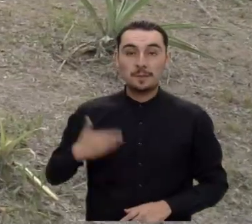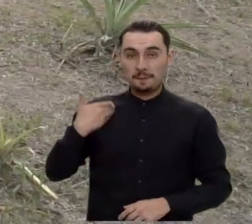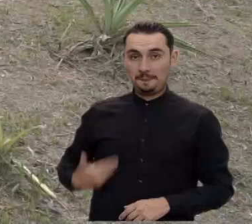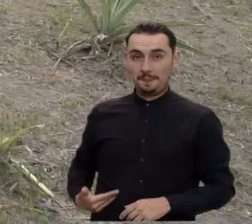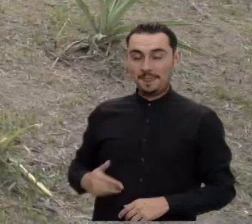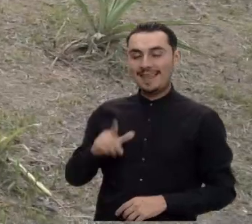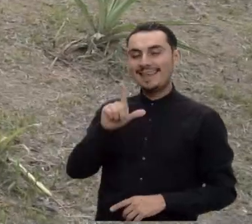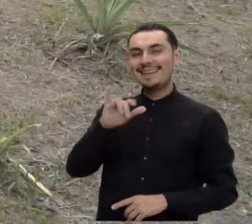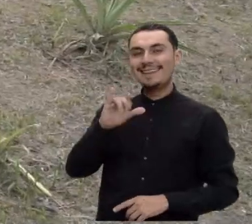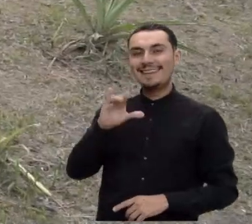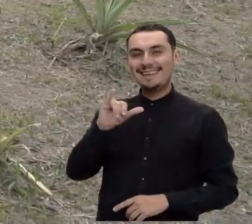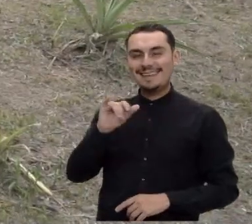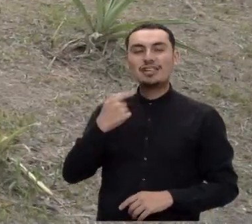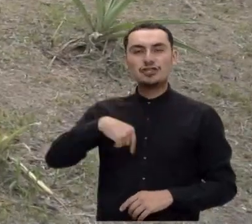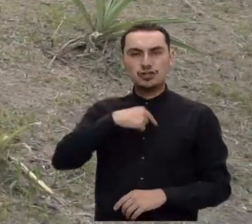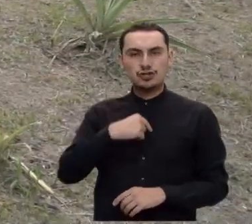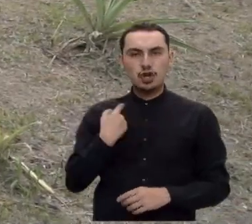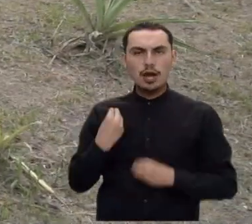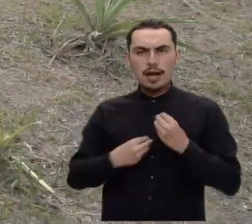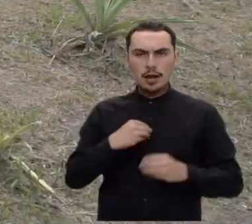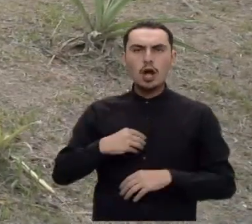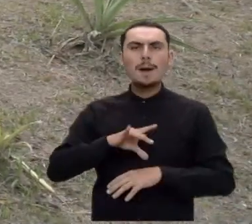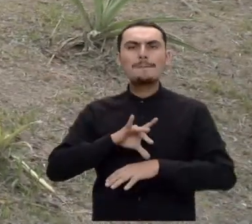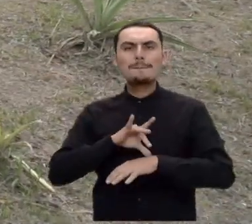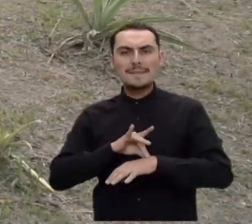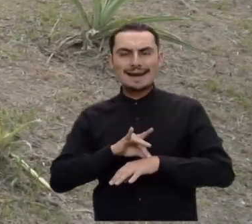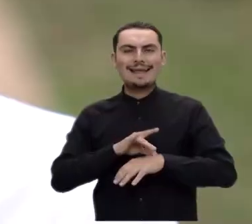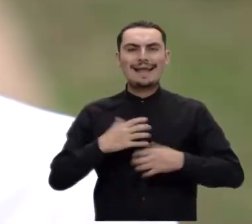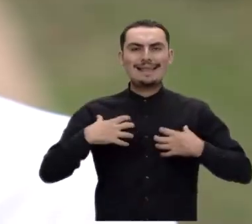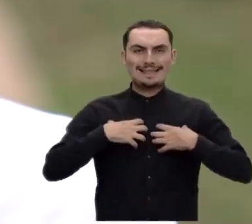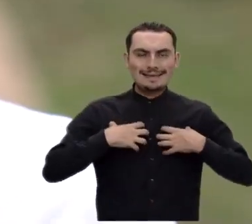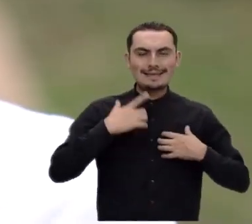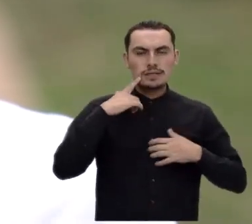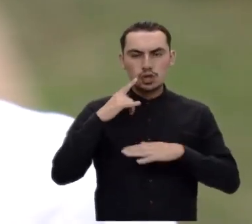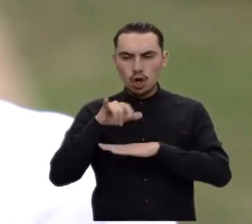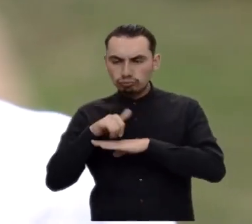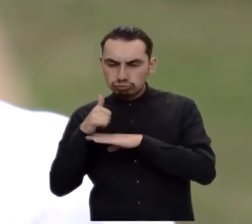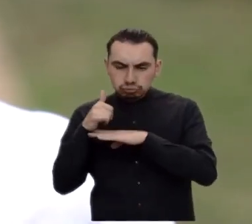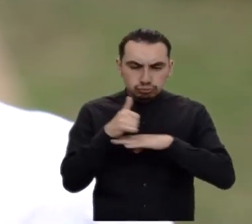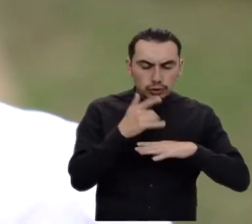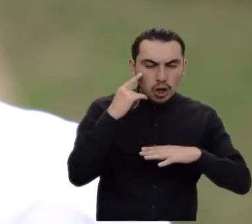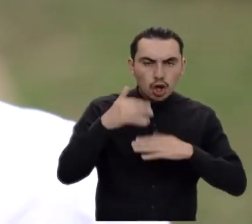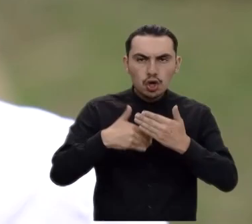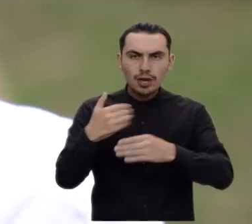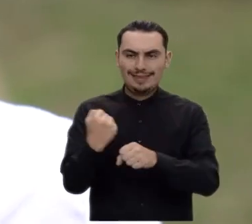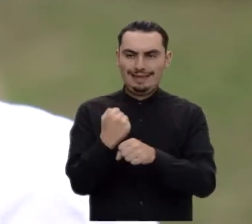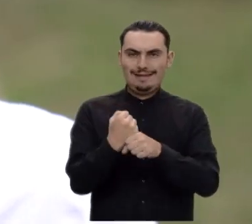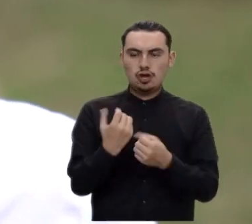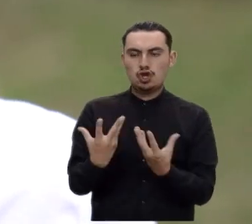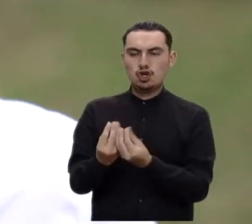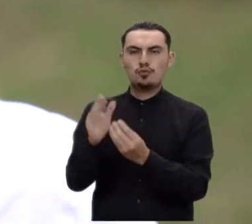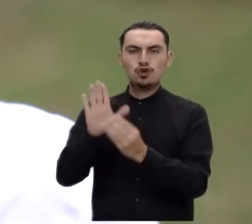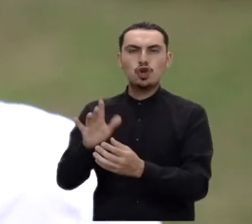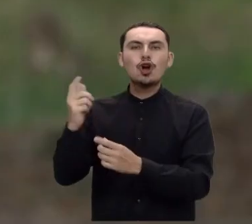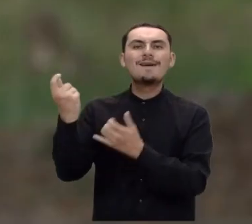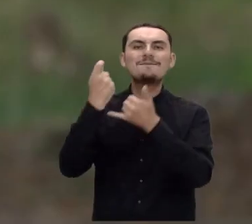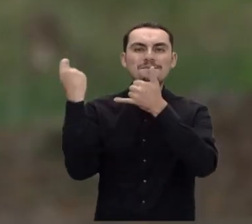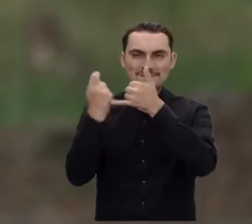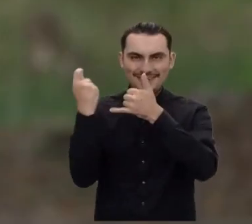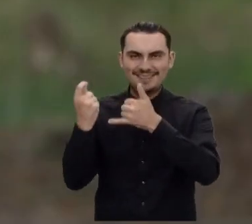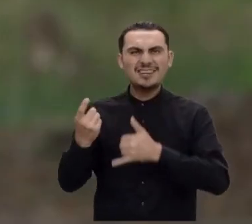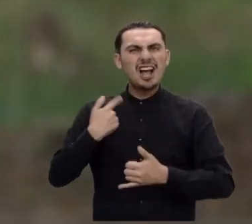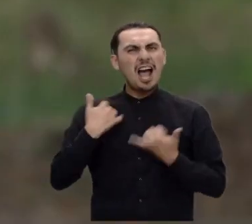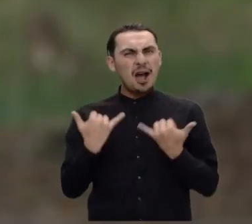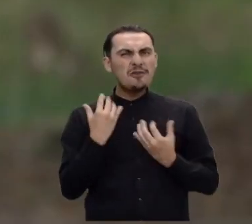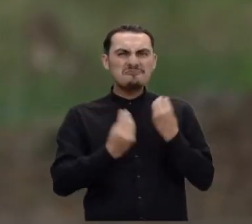Mi nombre es Lilibet Doria Pérez, yo soy médico veterinaria zootecnista, trabajo en la sección Almeta.